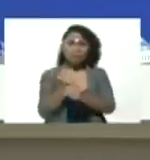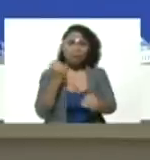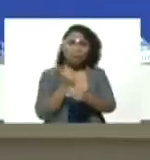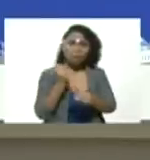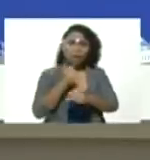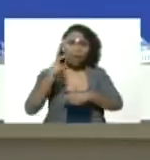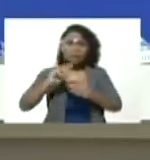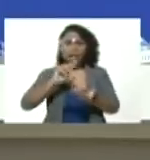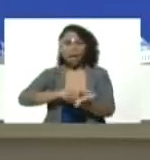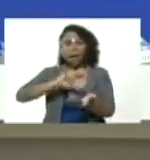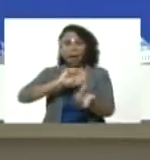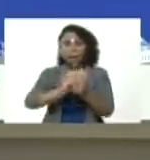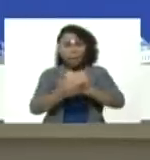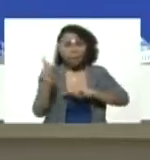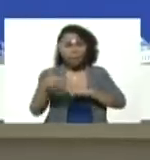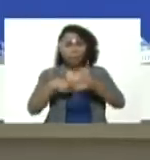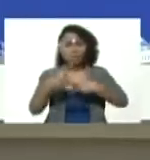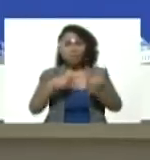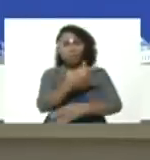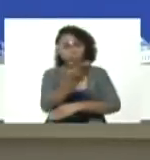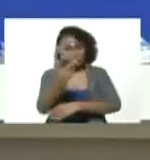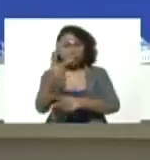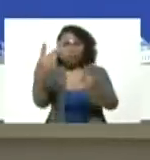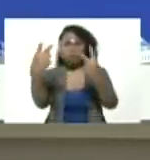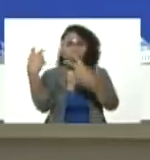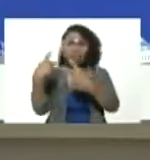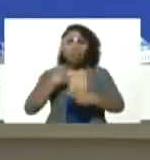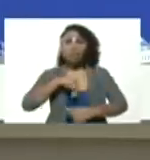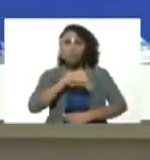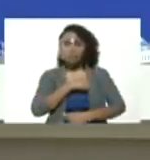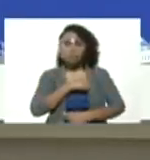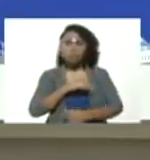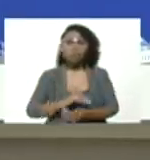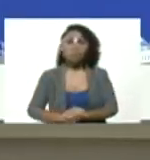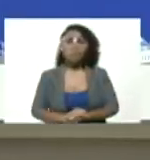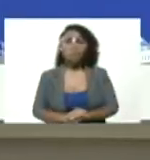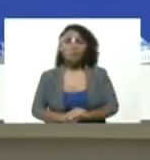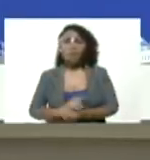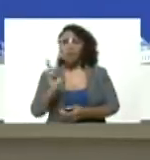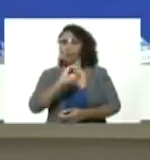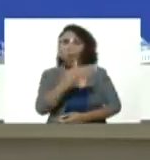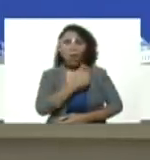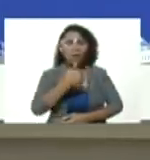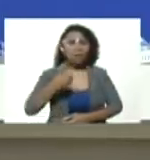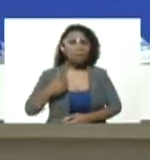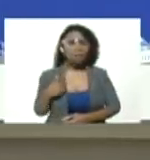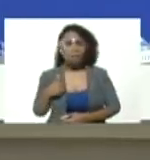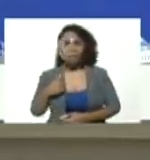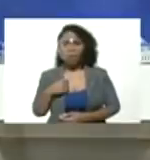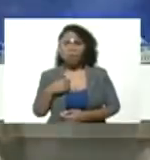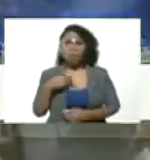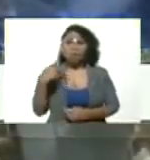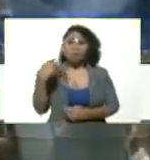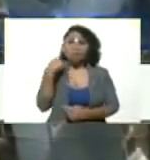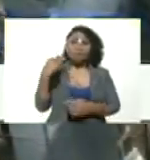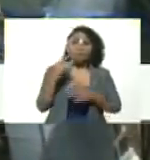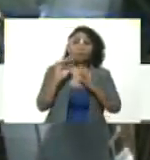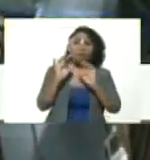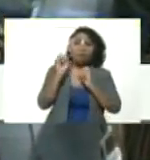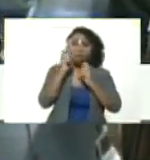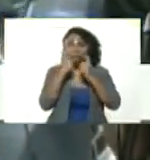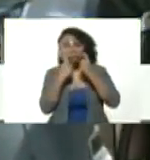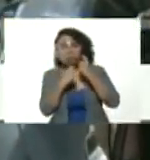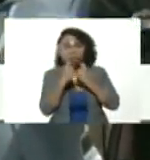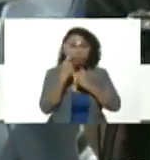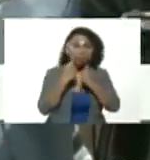proceso. Ustedes lo han escuchado, nosotros no pretendemos victimizarnos ni andar